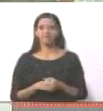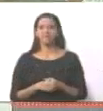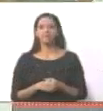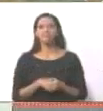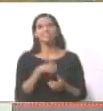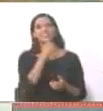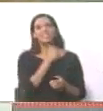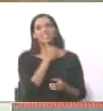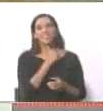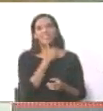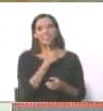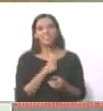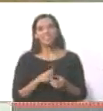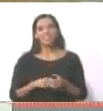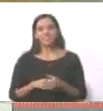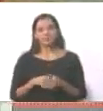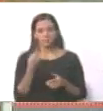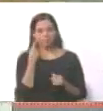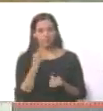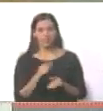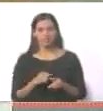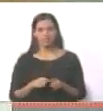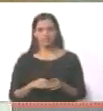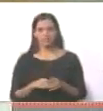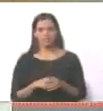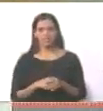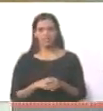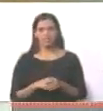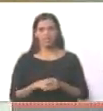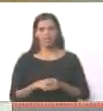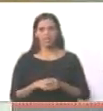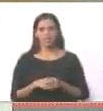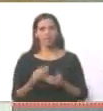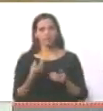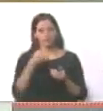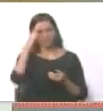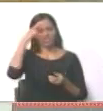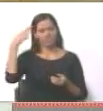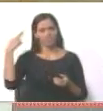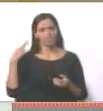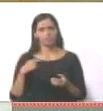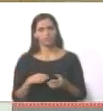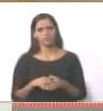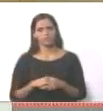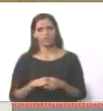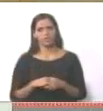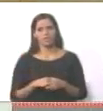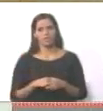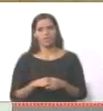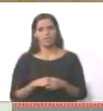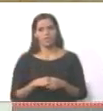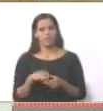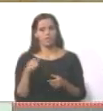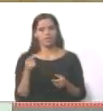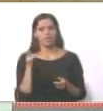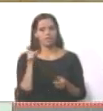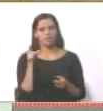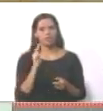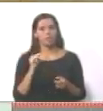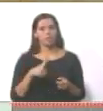¿Quién puso el...? Porque fíjense, esto lo puse solo por la reflexión. Ellos no pueden con nosotros,